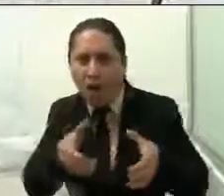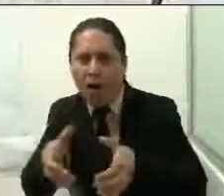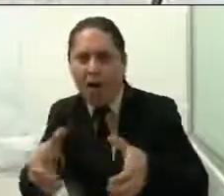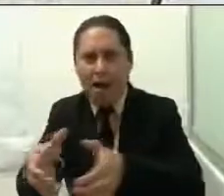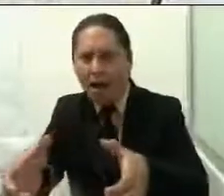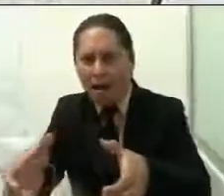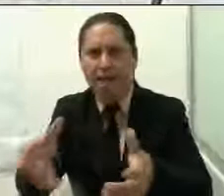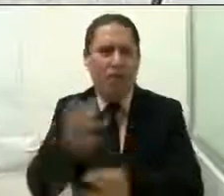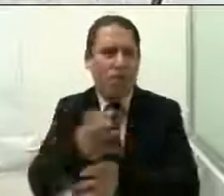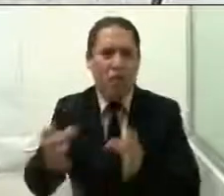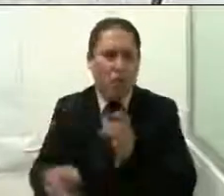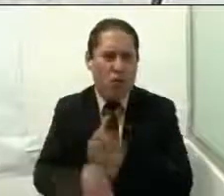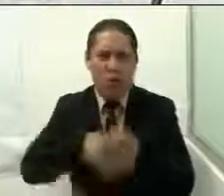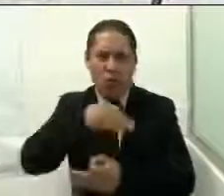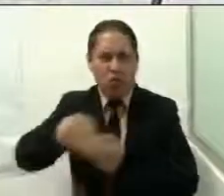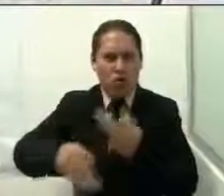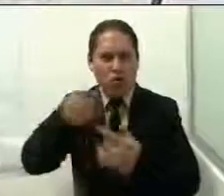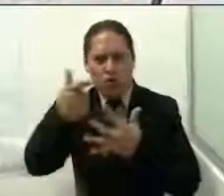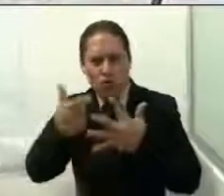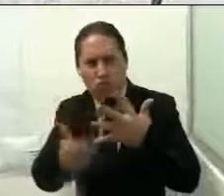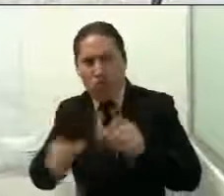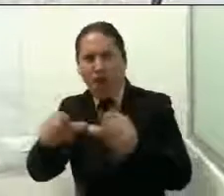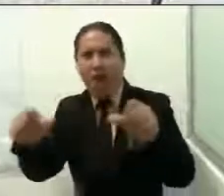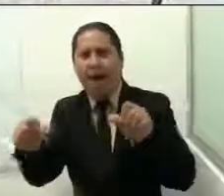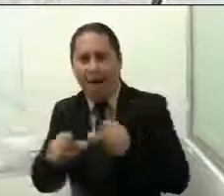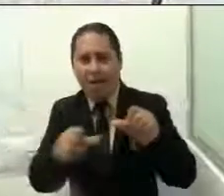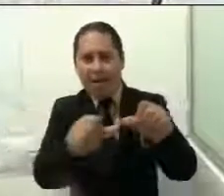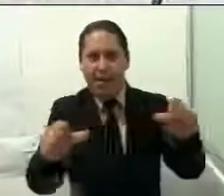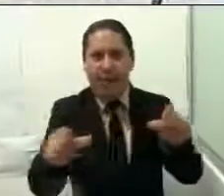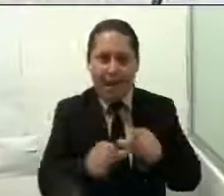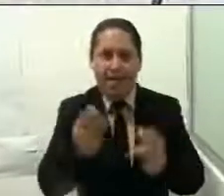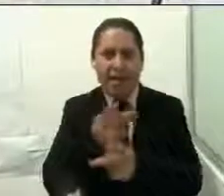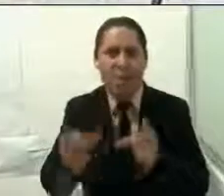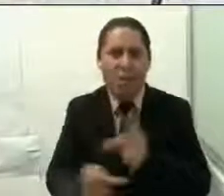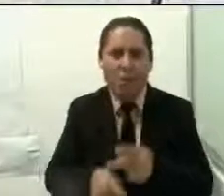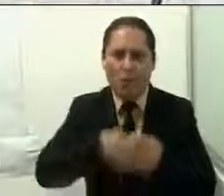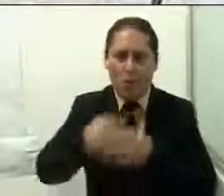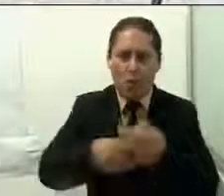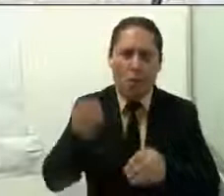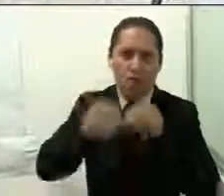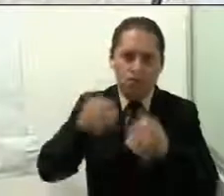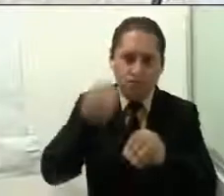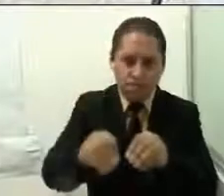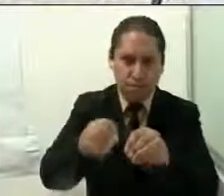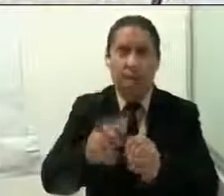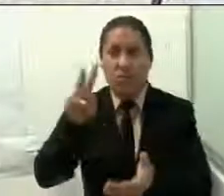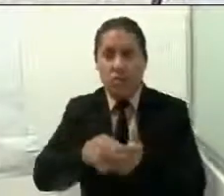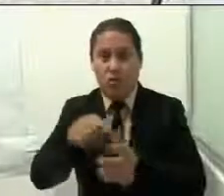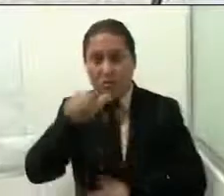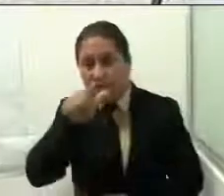y habilitar áreas de vocación productiva en 2017